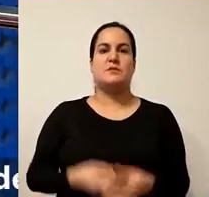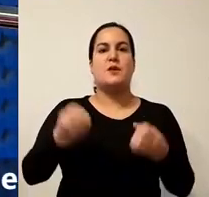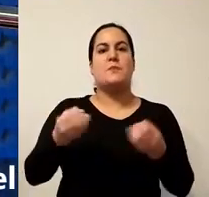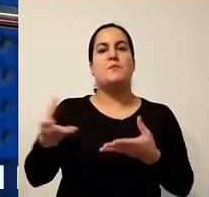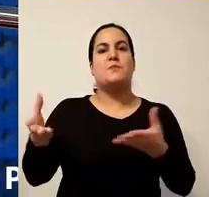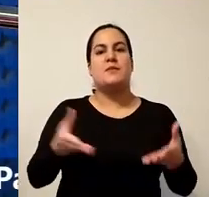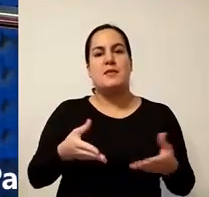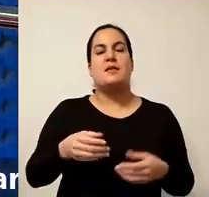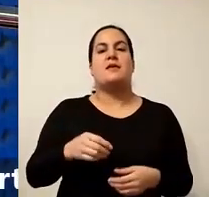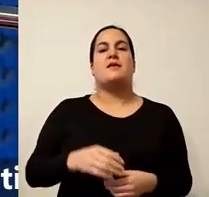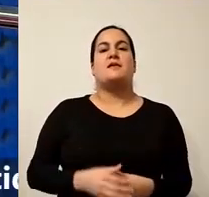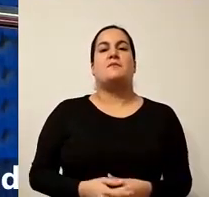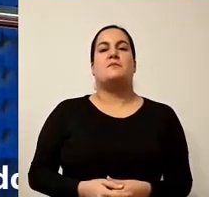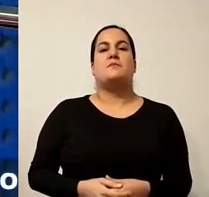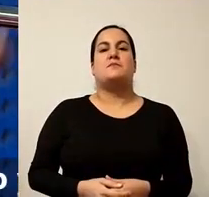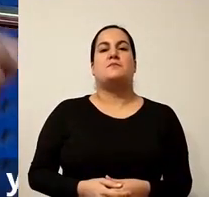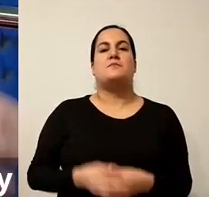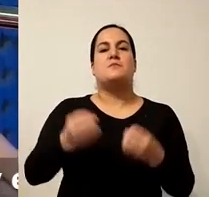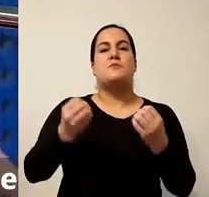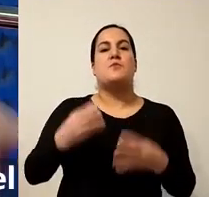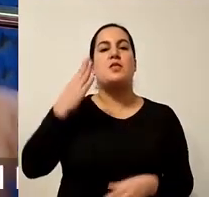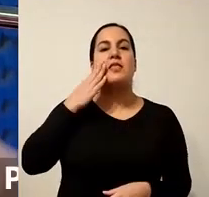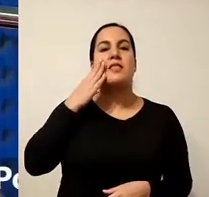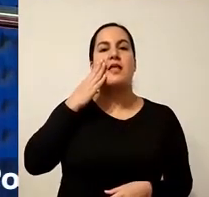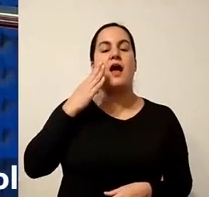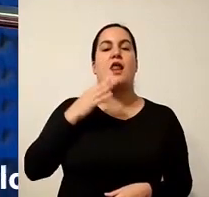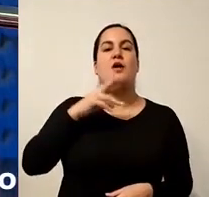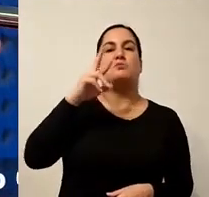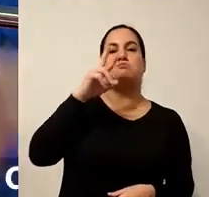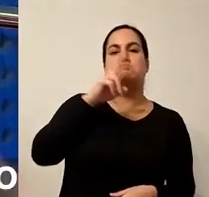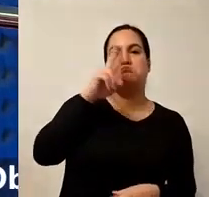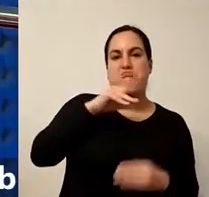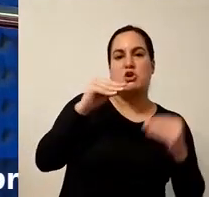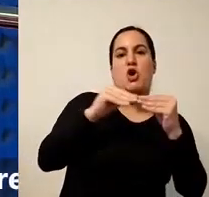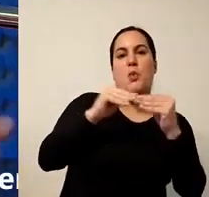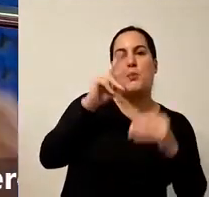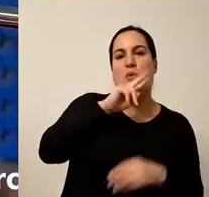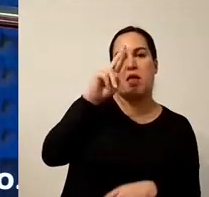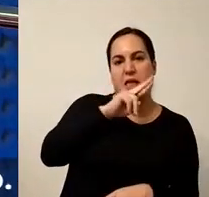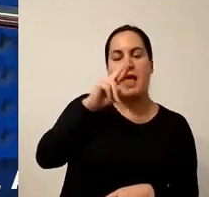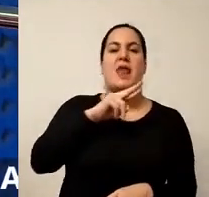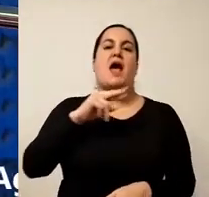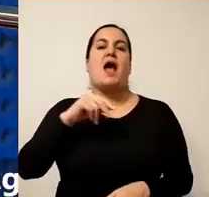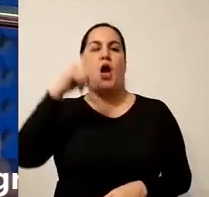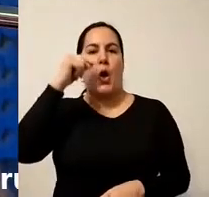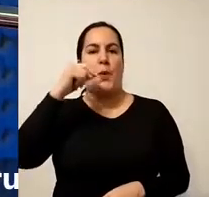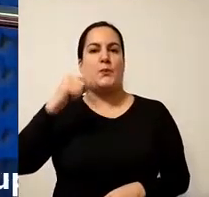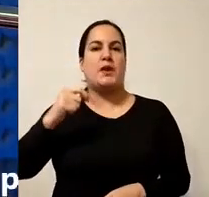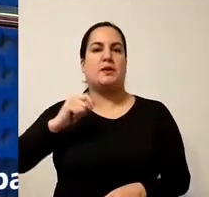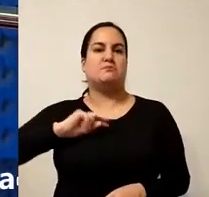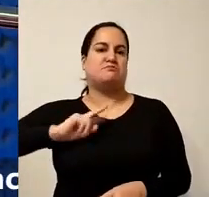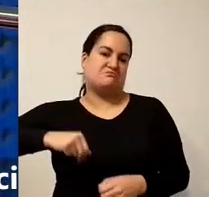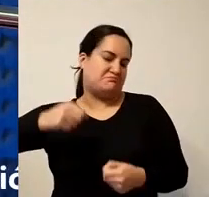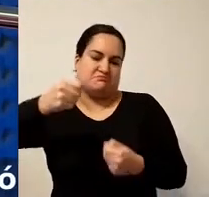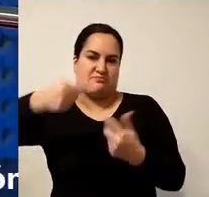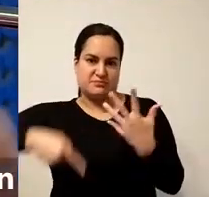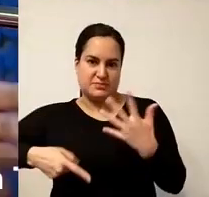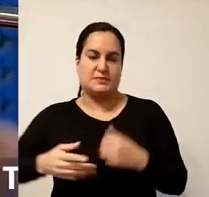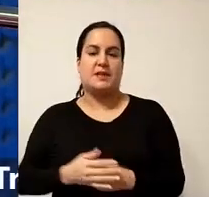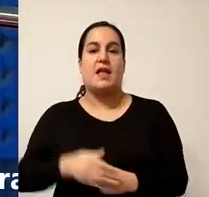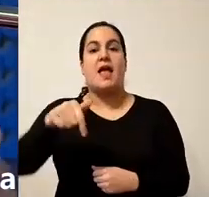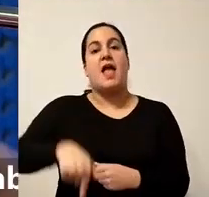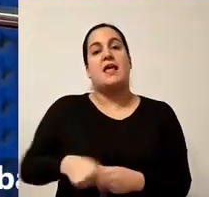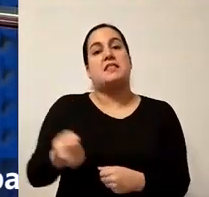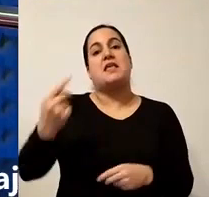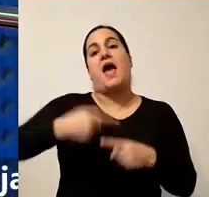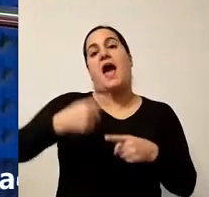clase quiero saludar a las compañeras los compañeros del pts el partido obrero de izquierda socialista a